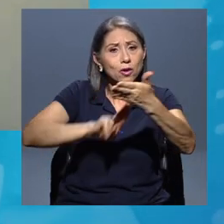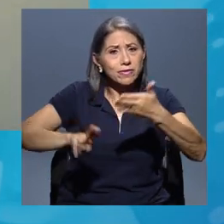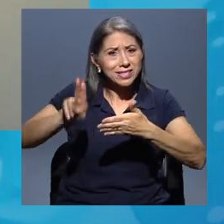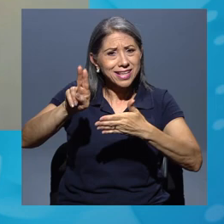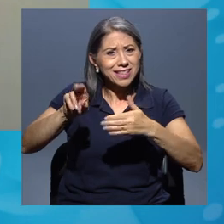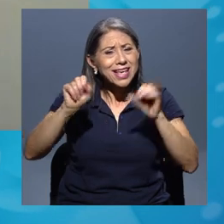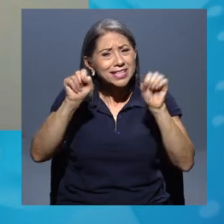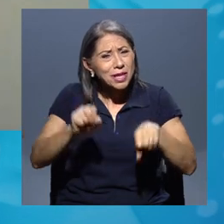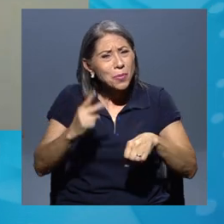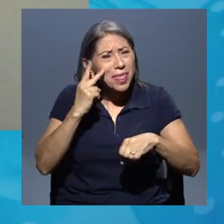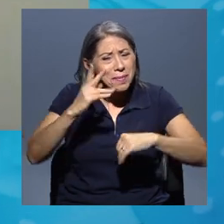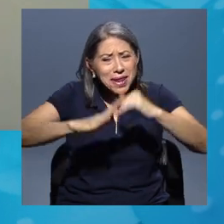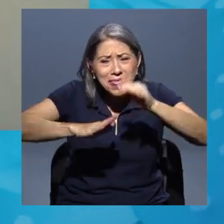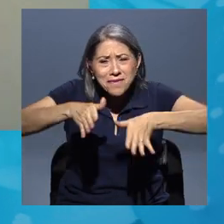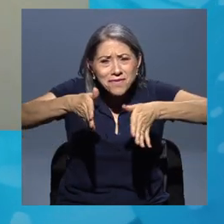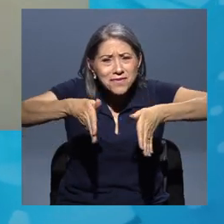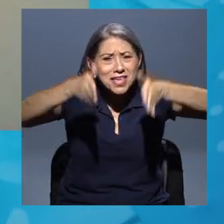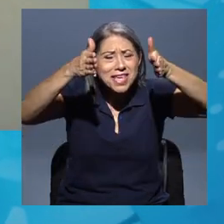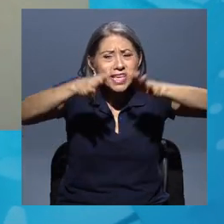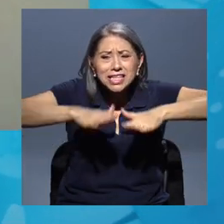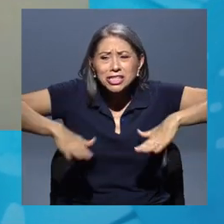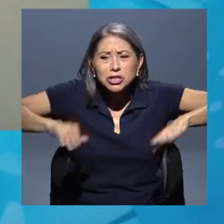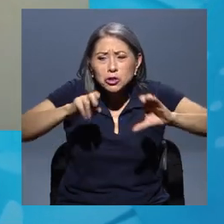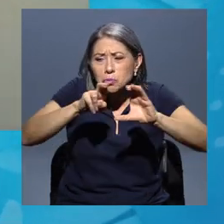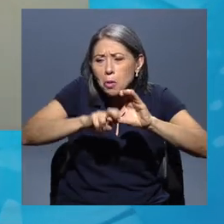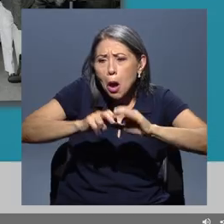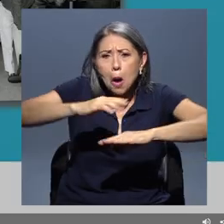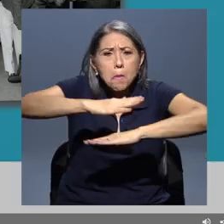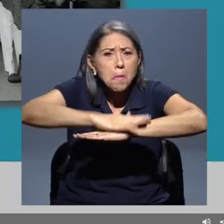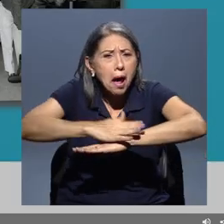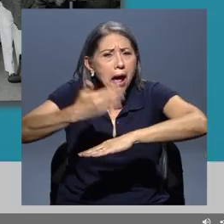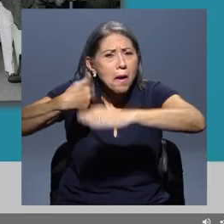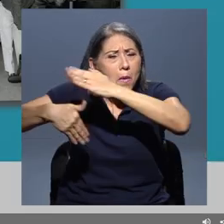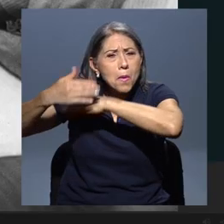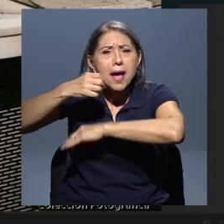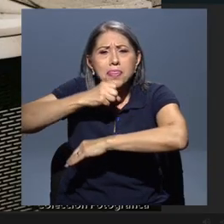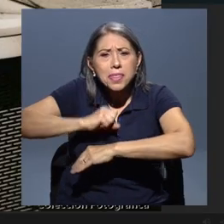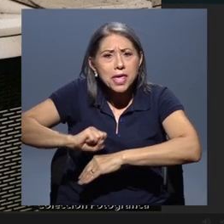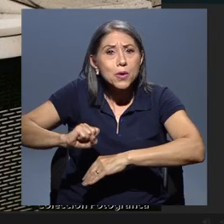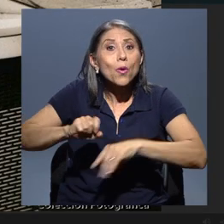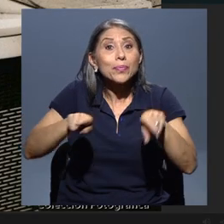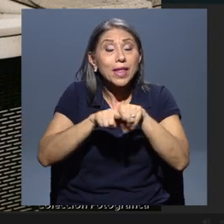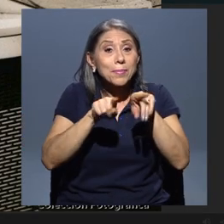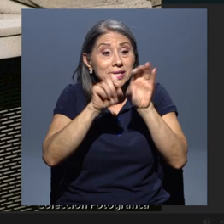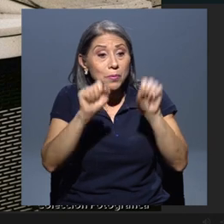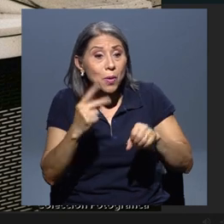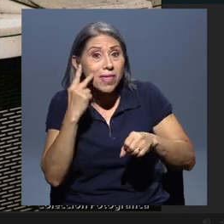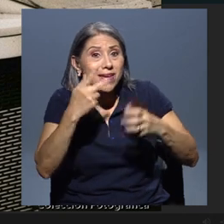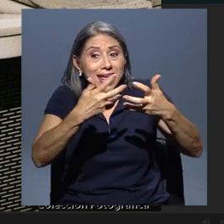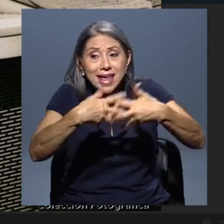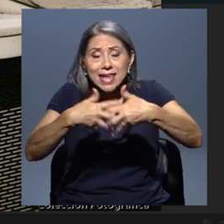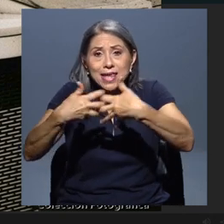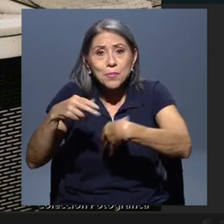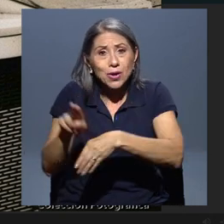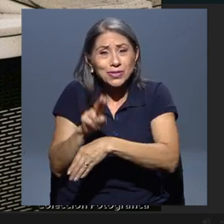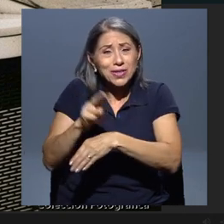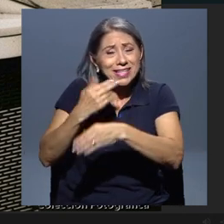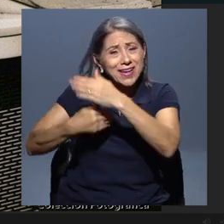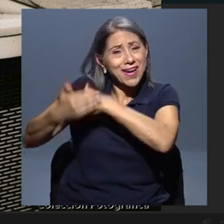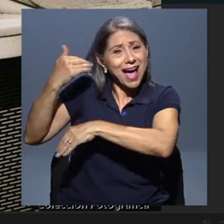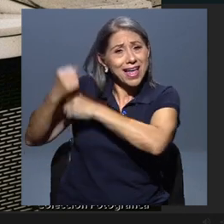infraestructuras de ese momento, mobiliario antiguo, equipo que se utilizaba antes, se puede ver cómo las